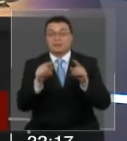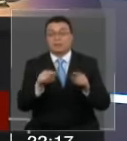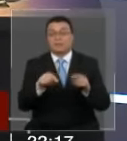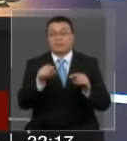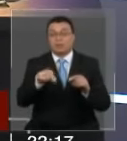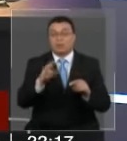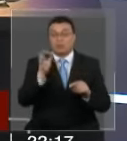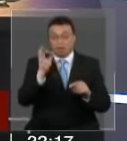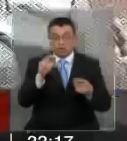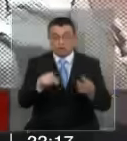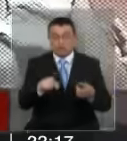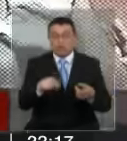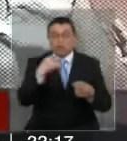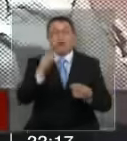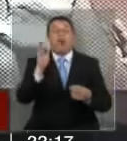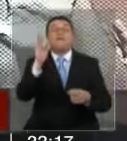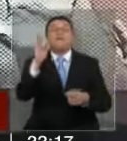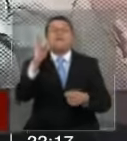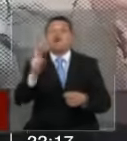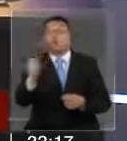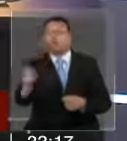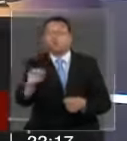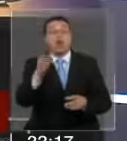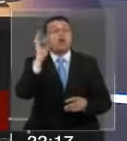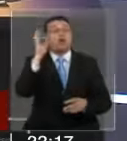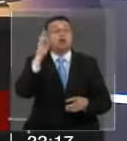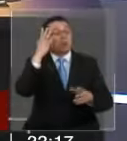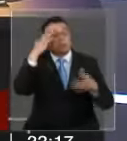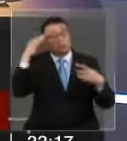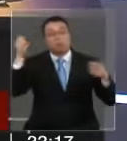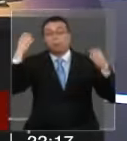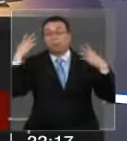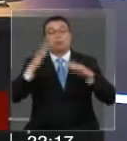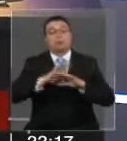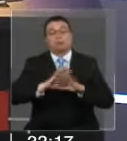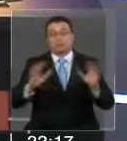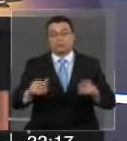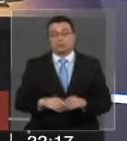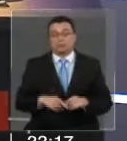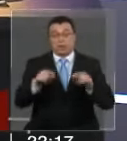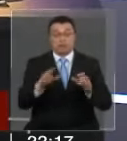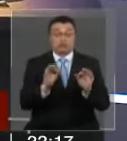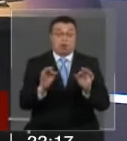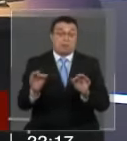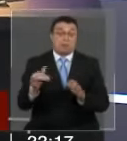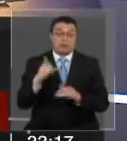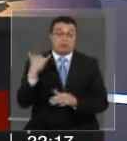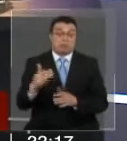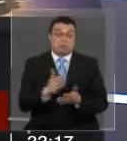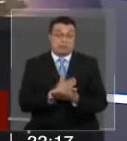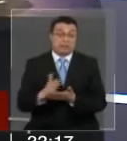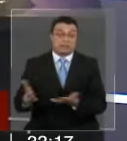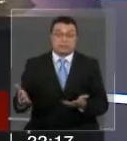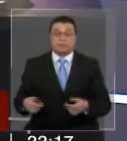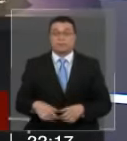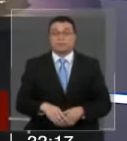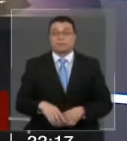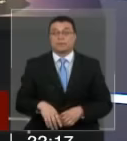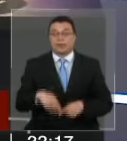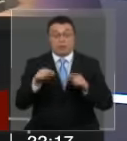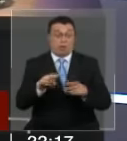noticioso. Estamos hablando. Se da el bono y después baja la noticia y todo el mundo se olvida. Estás hablando de la precariedad. Eso es lo que normalmente ocurre. Bueno, pero eso es por la precariedad de nuestra